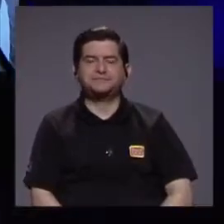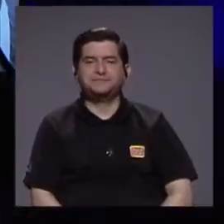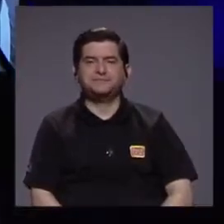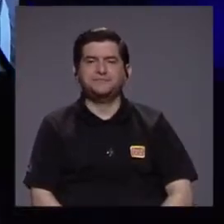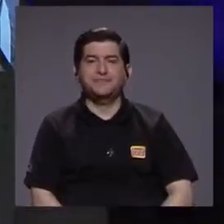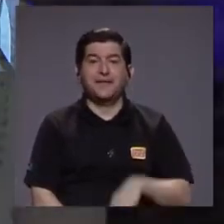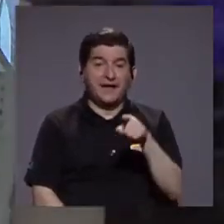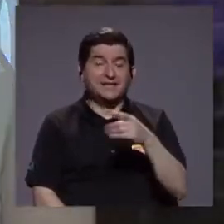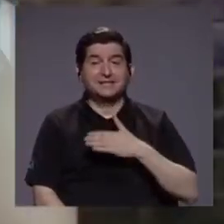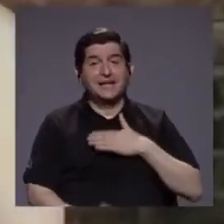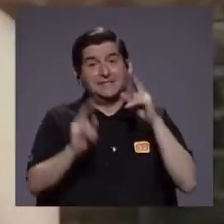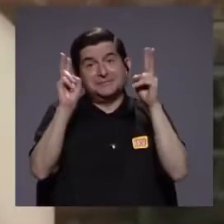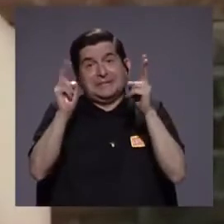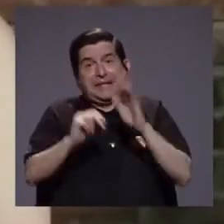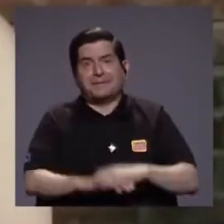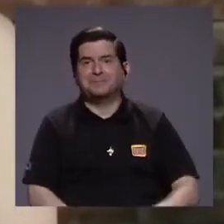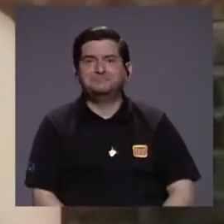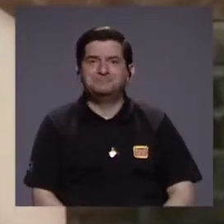es mi tema.